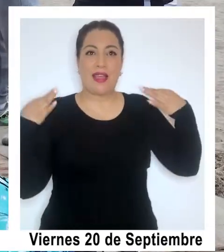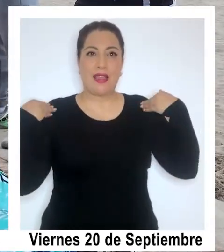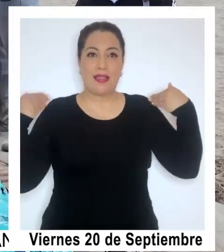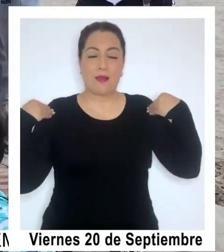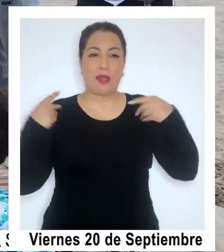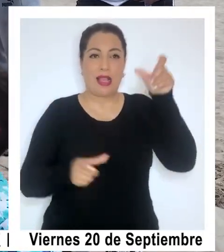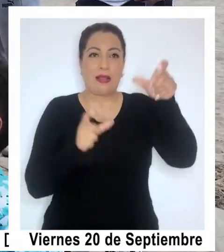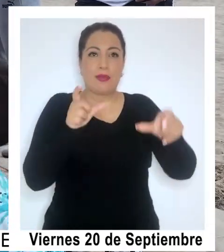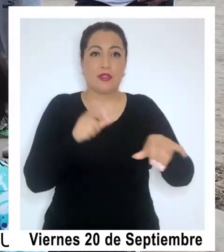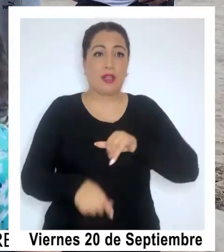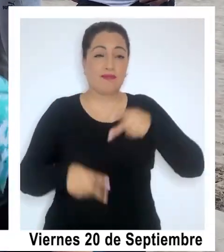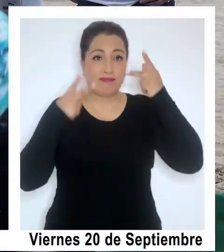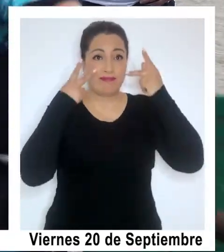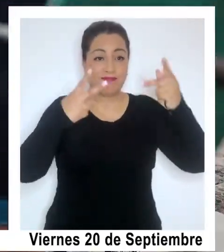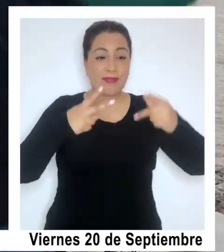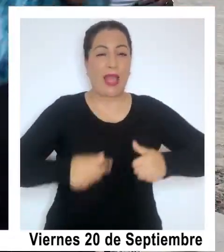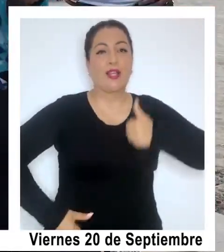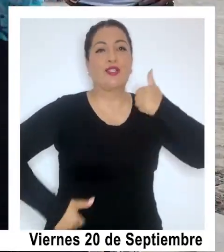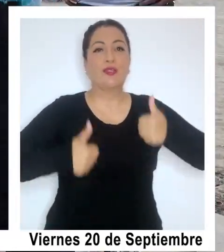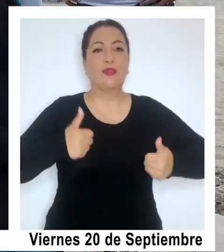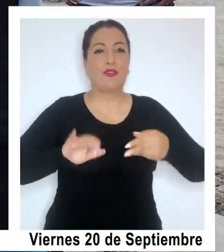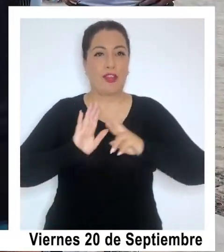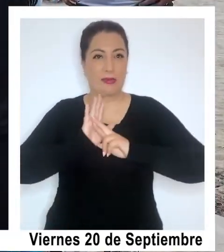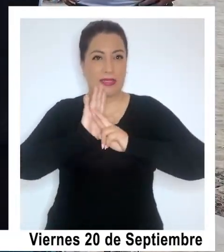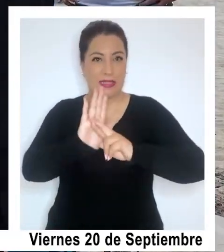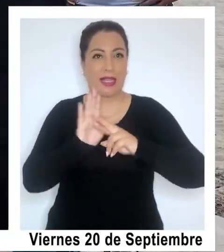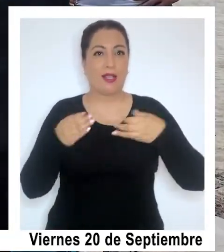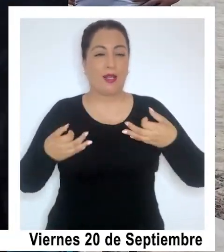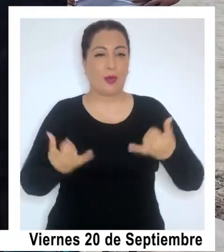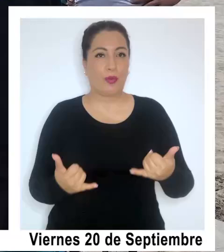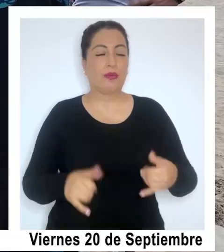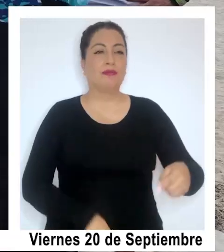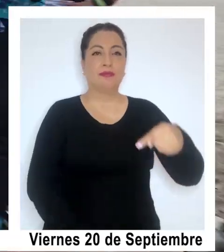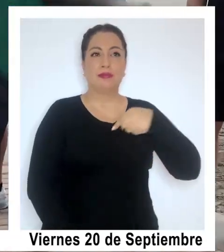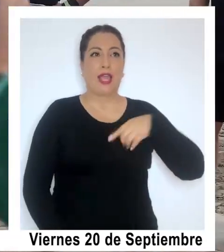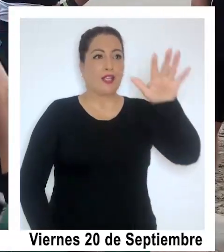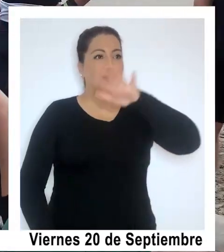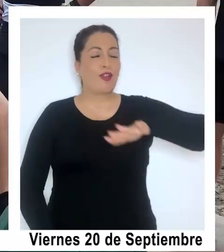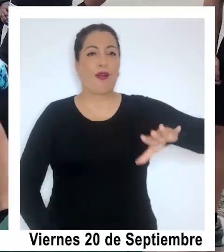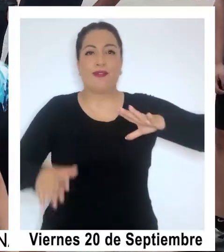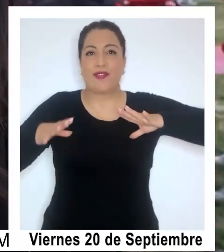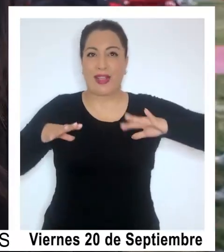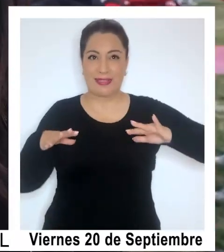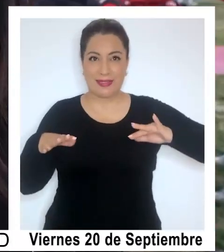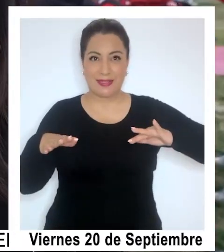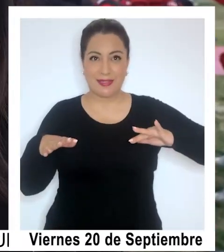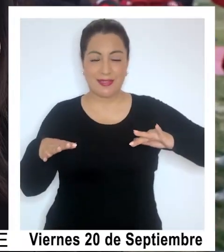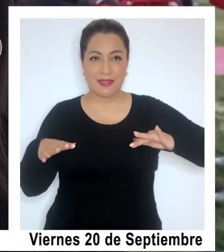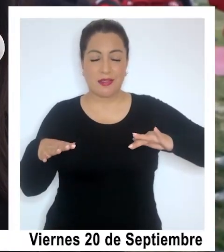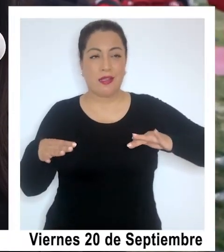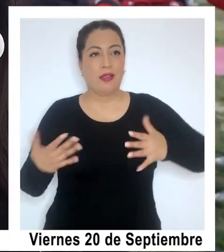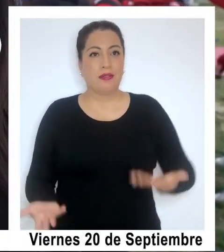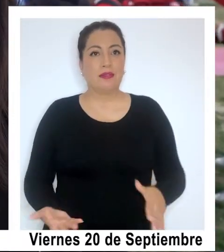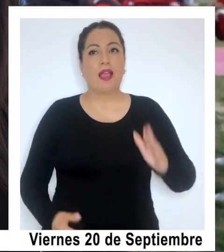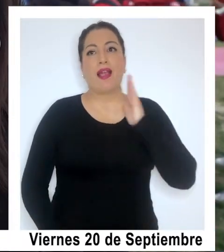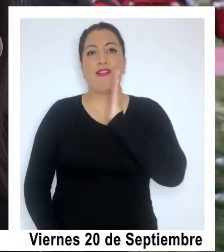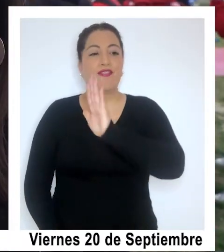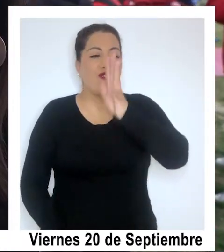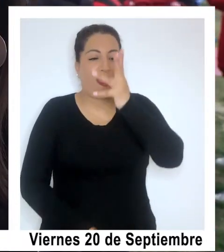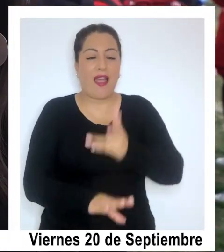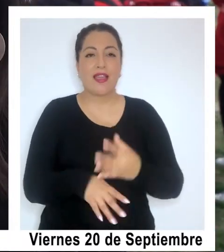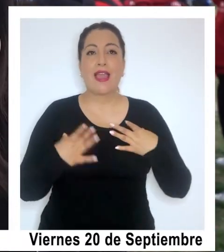los competidores que nos representarán en estos Juegos. Felices, primero porque ya los chicos ya